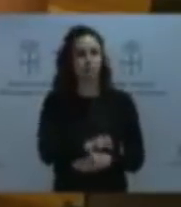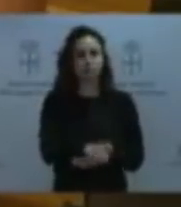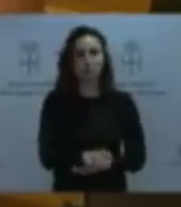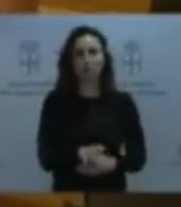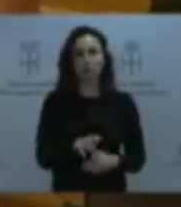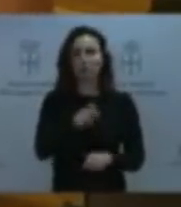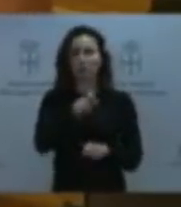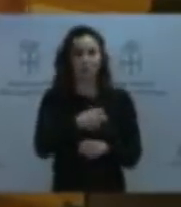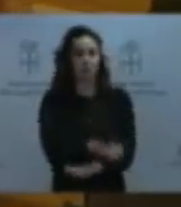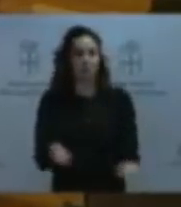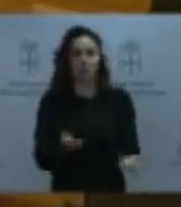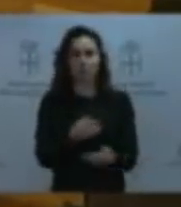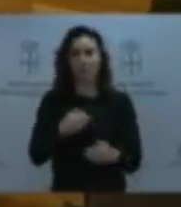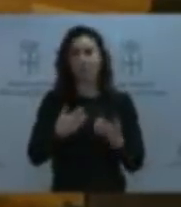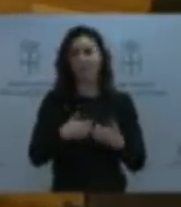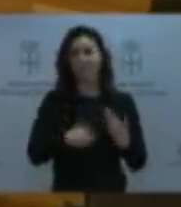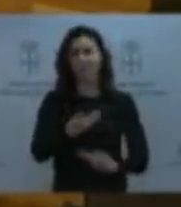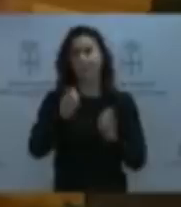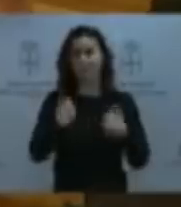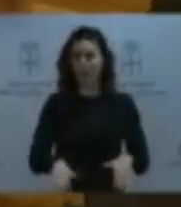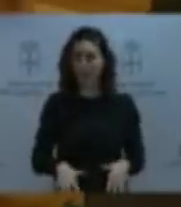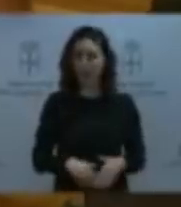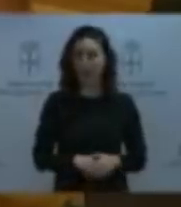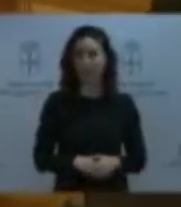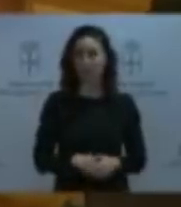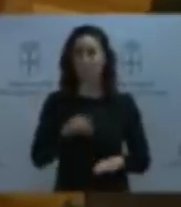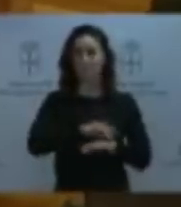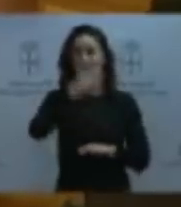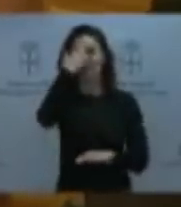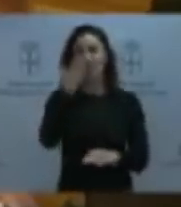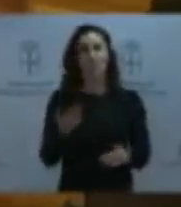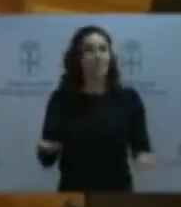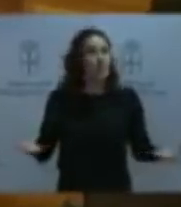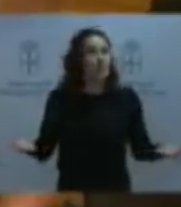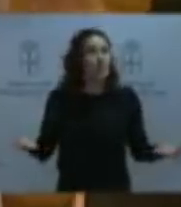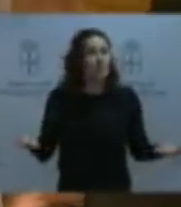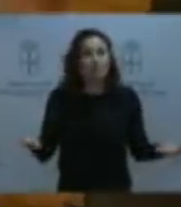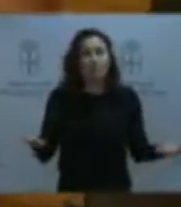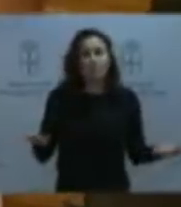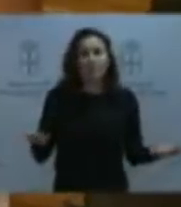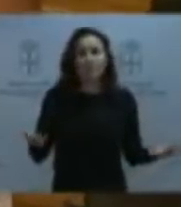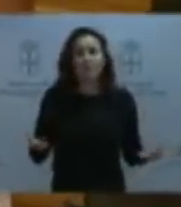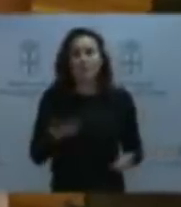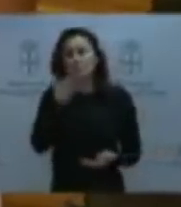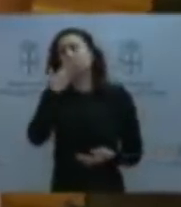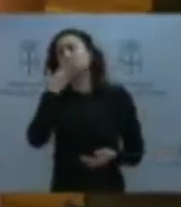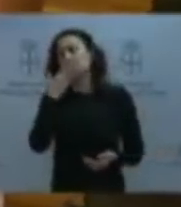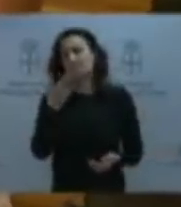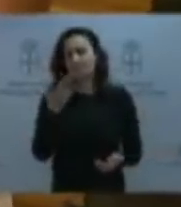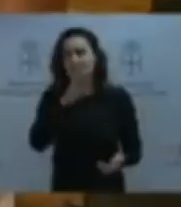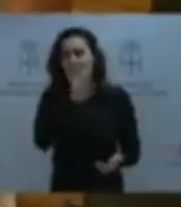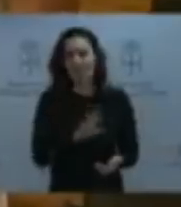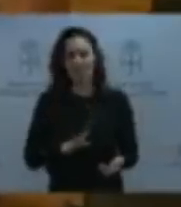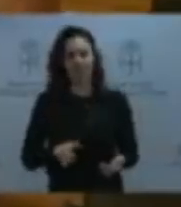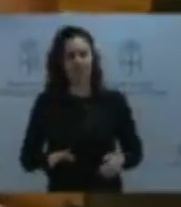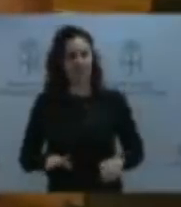la atención primaria. Tampoco parece que sea consciente del ridículo que está haciendo incluso a nivel de la prensa sanitaria española. Yo,